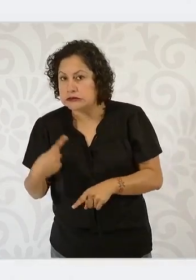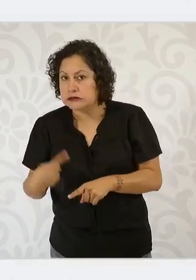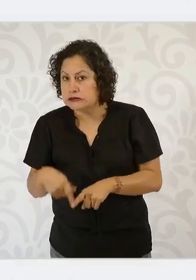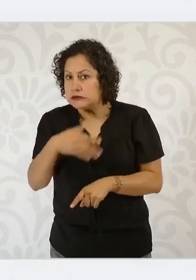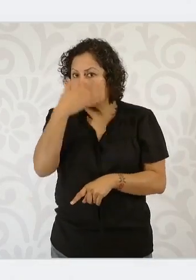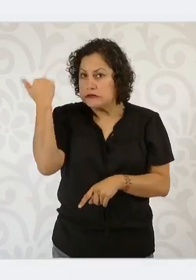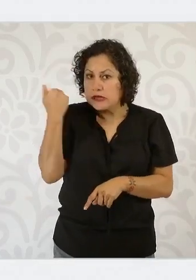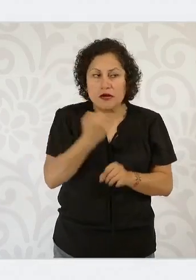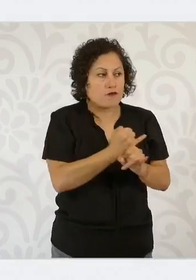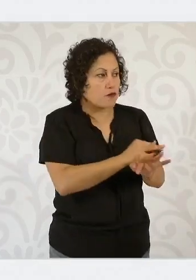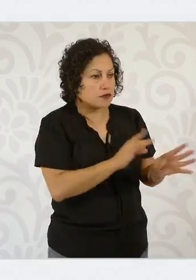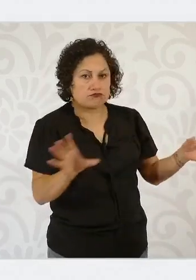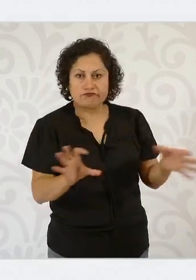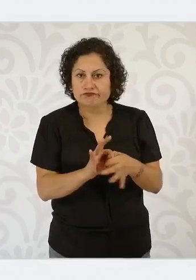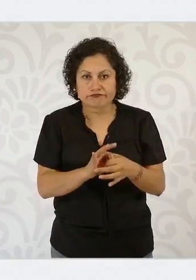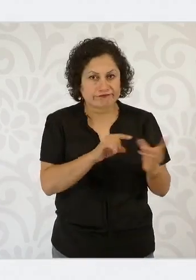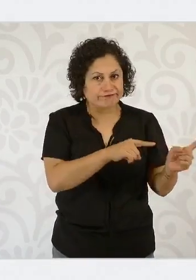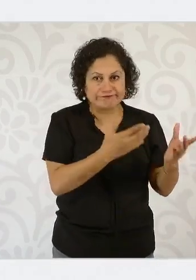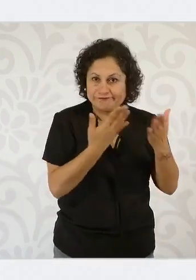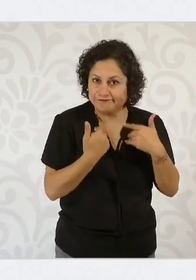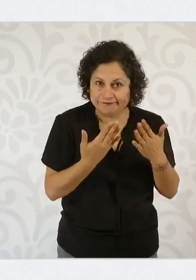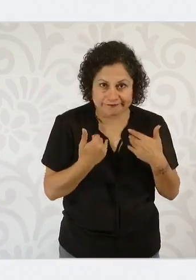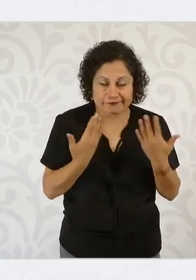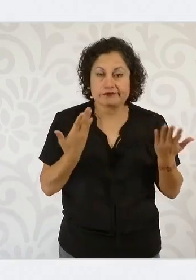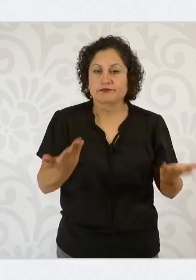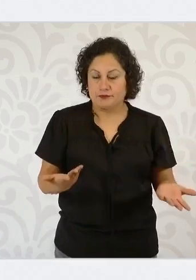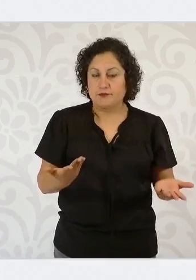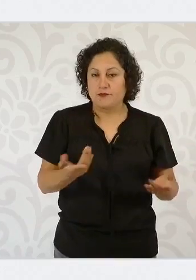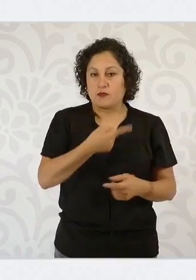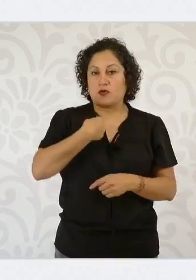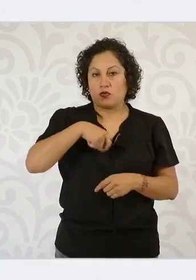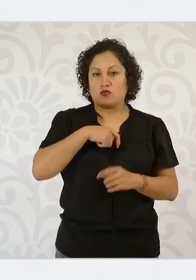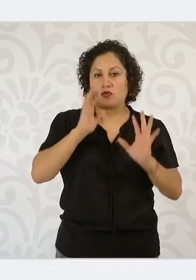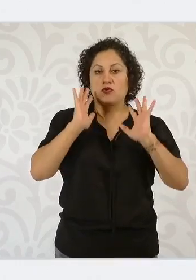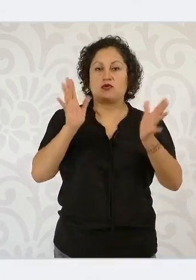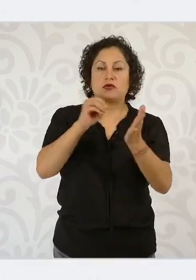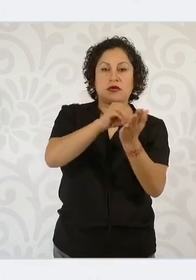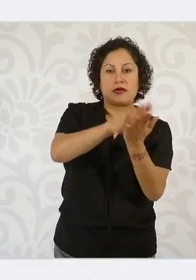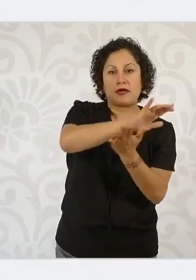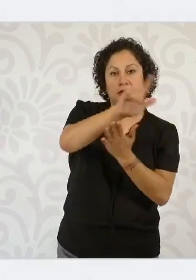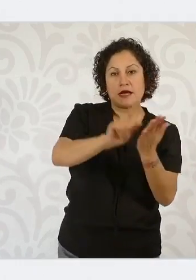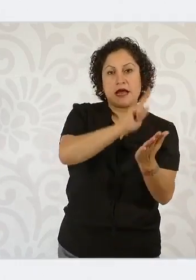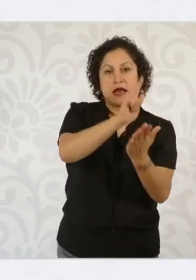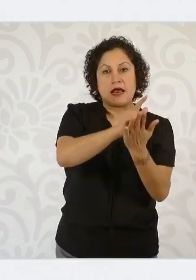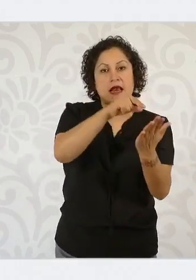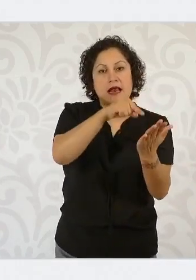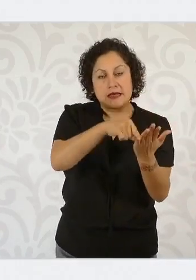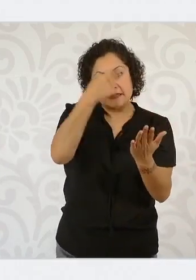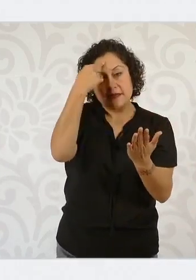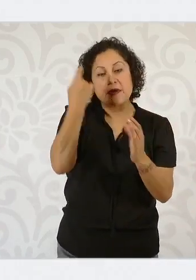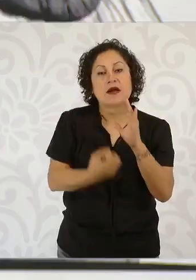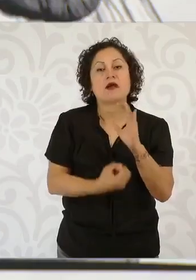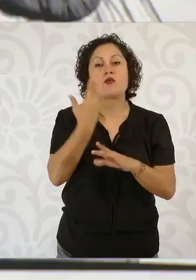indiscutiblemente. Una parte de eso viene en unas de las leyes que mandamos de la Agencia de Transformación Digital y otros